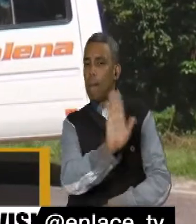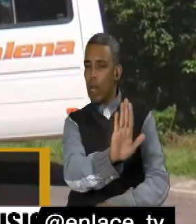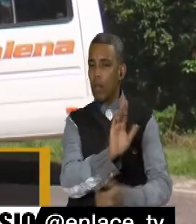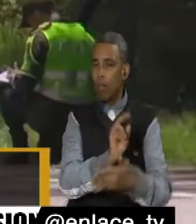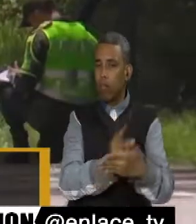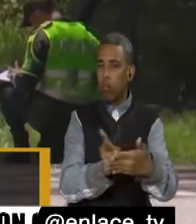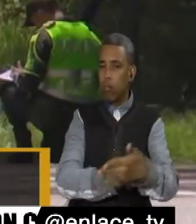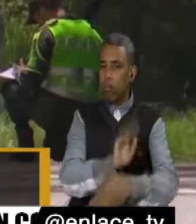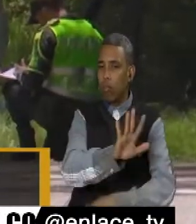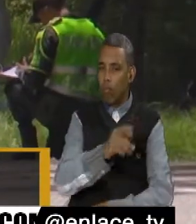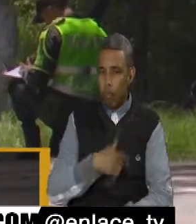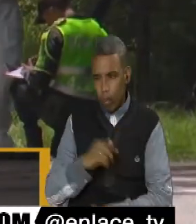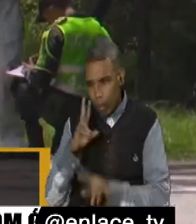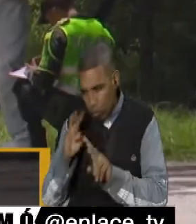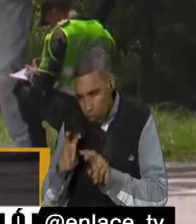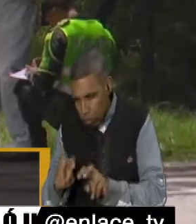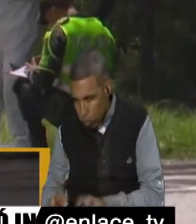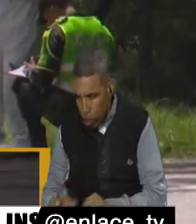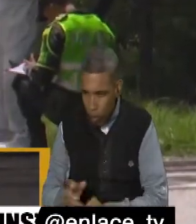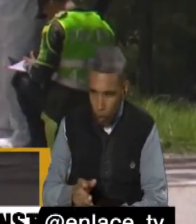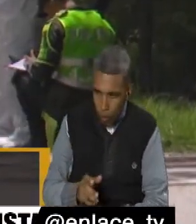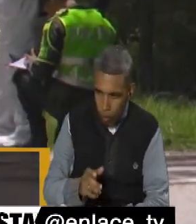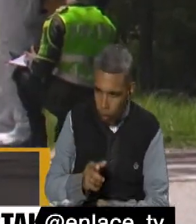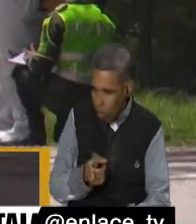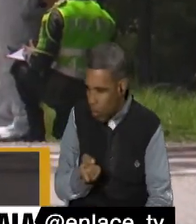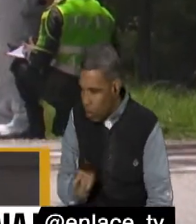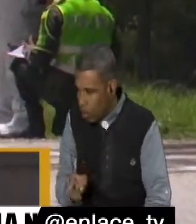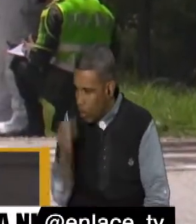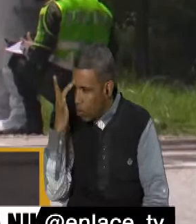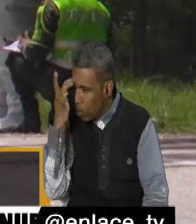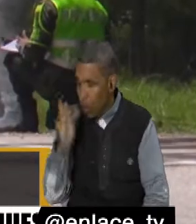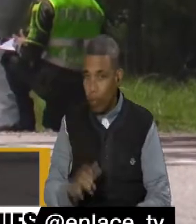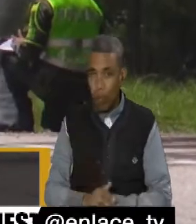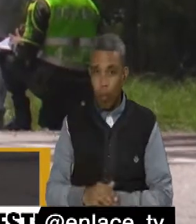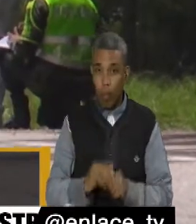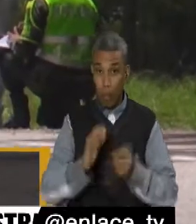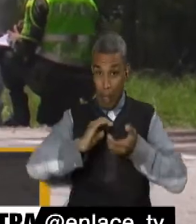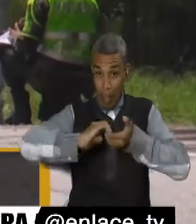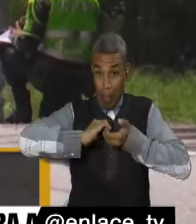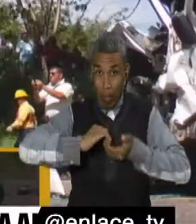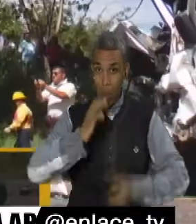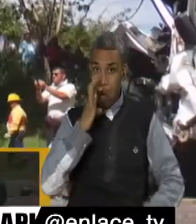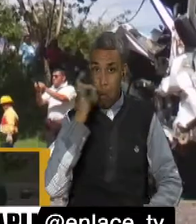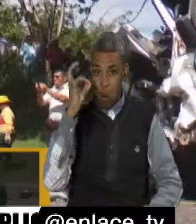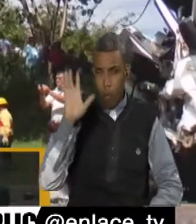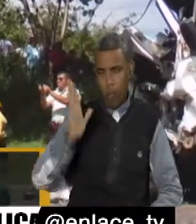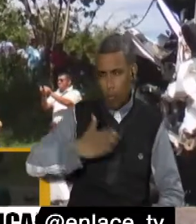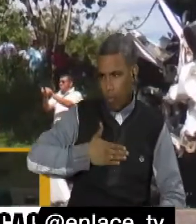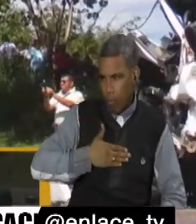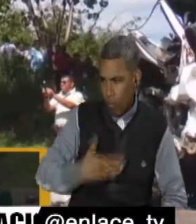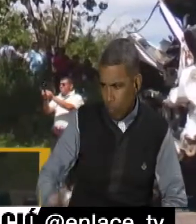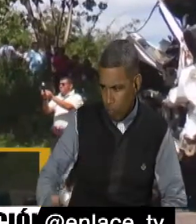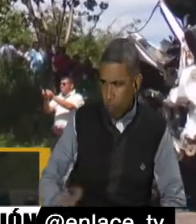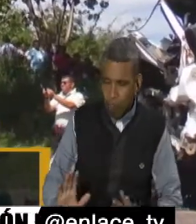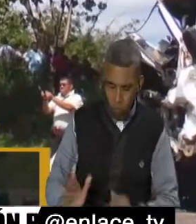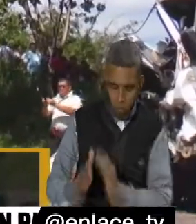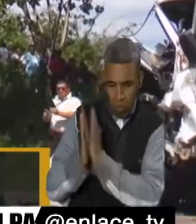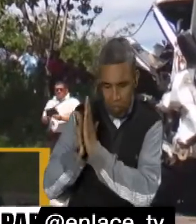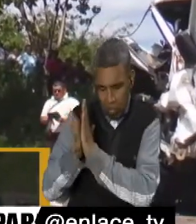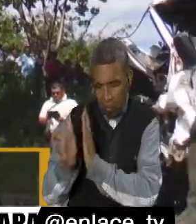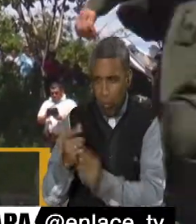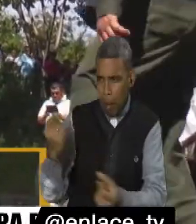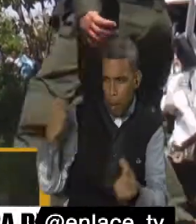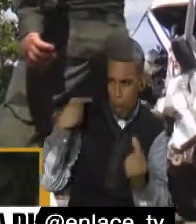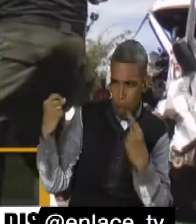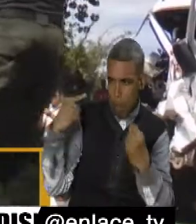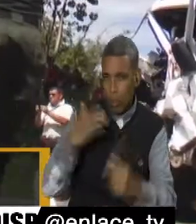la diligencia del levantamiento de los cadáveres. El conductor del vehículo de carga está a disposición de las autoridades. El hombre fue sometido a una